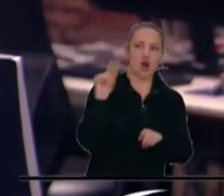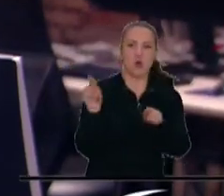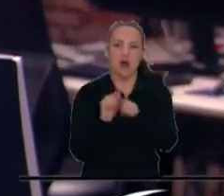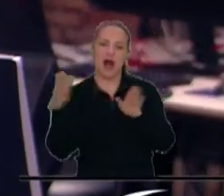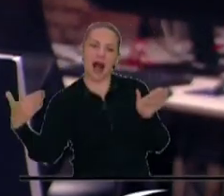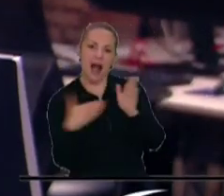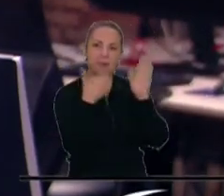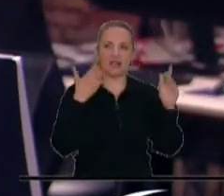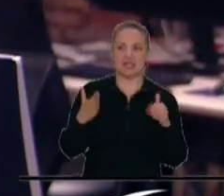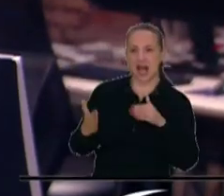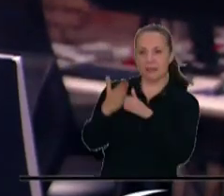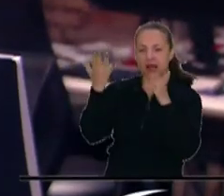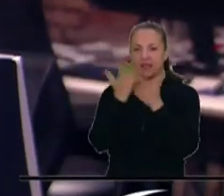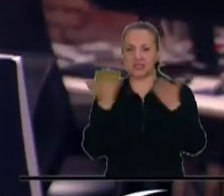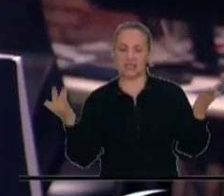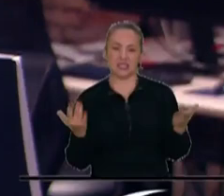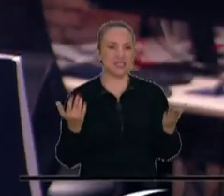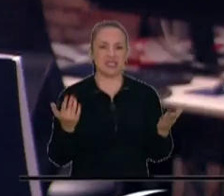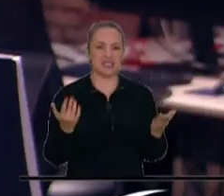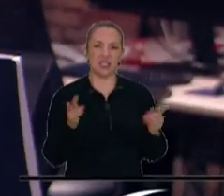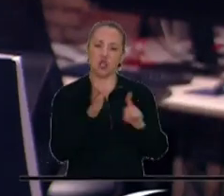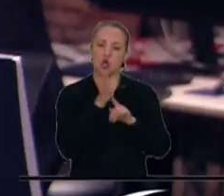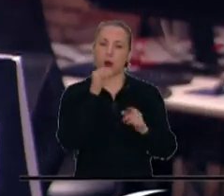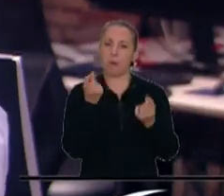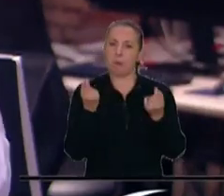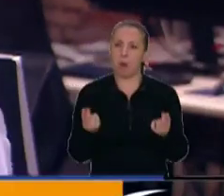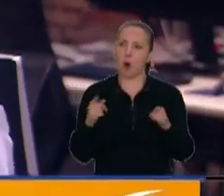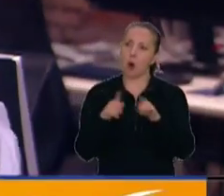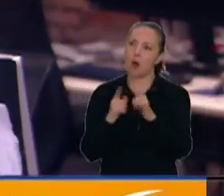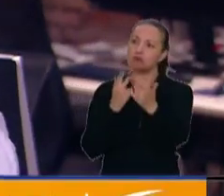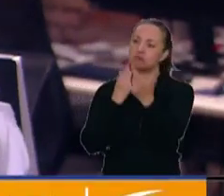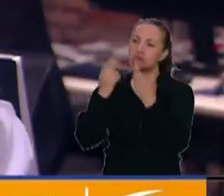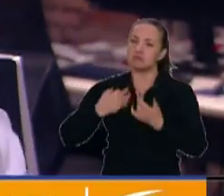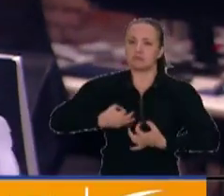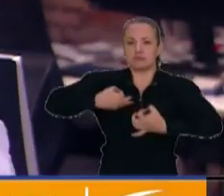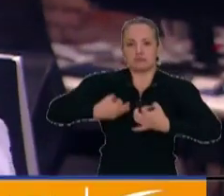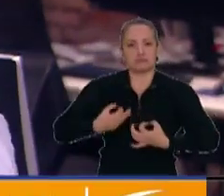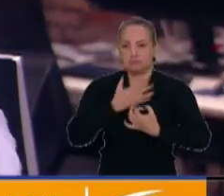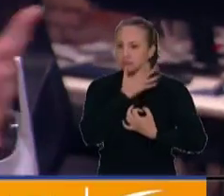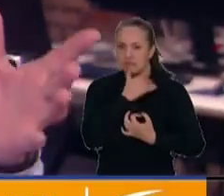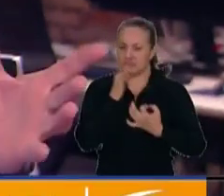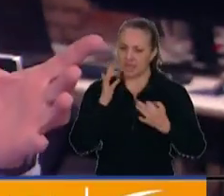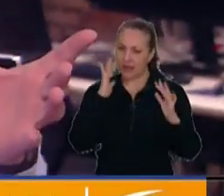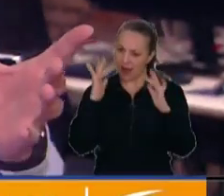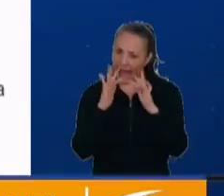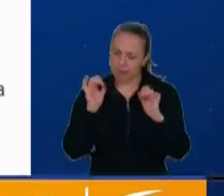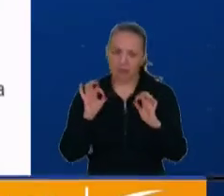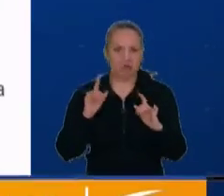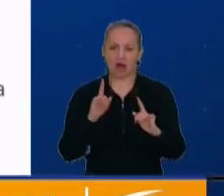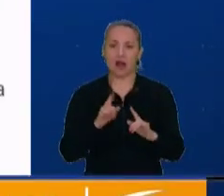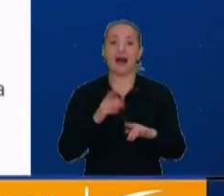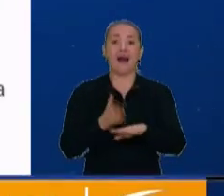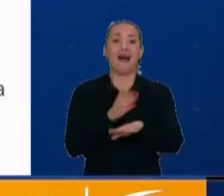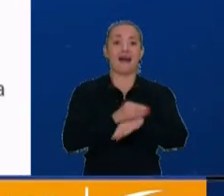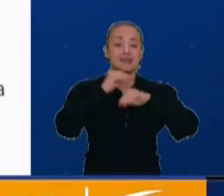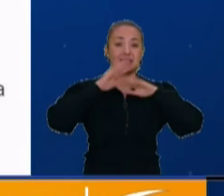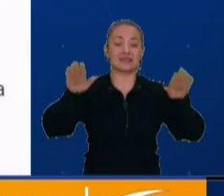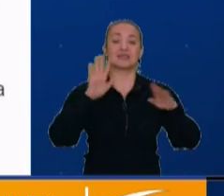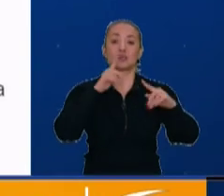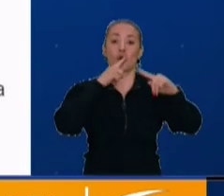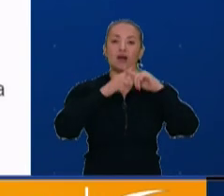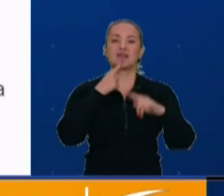sociales, muy poco en mecanismos diplomáticos que pues deberían establecerse para esto. Antes de trinar, dice por ejemplo el